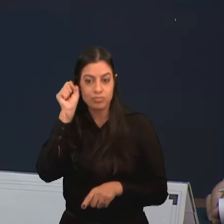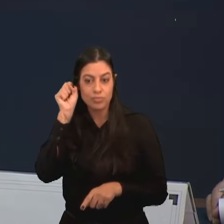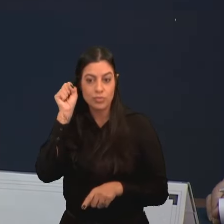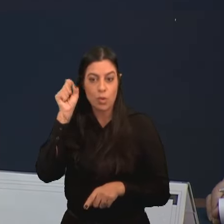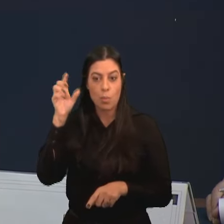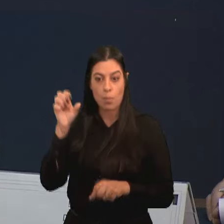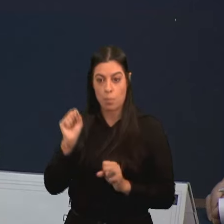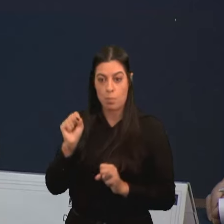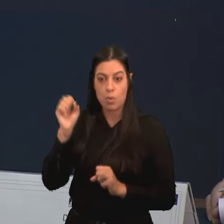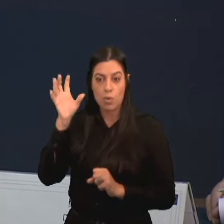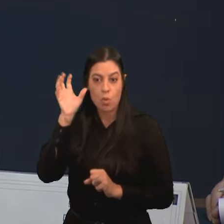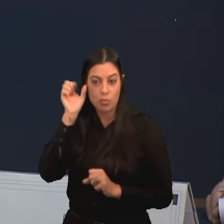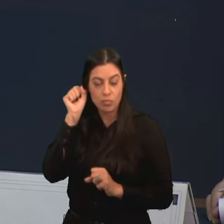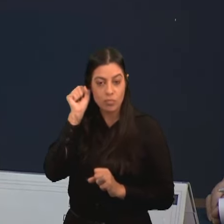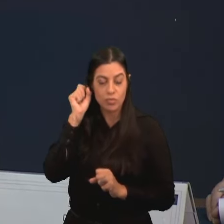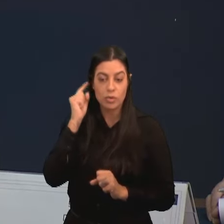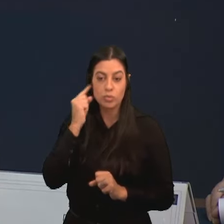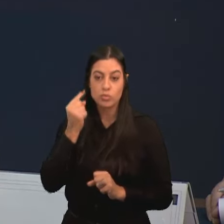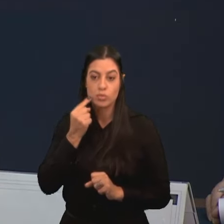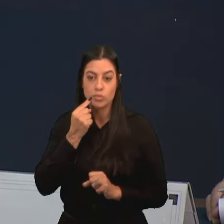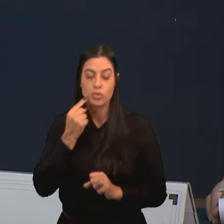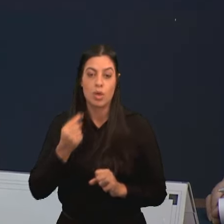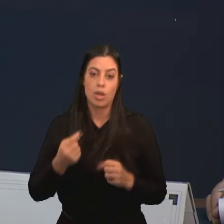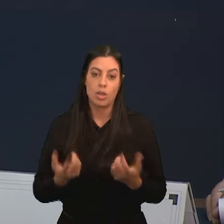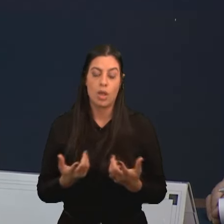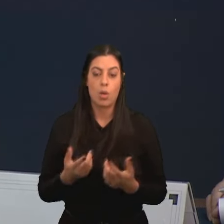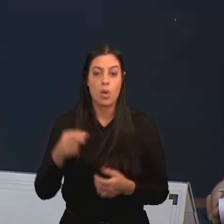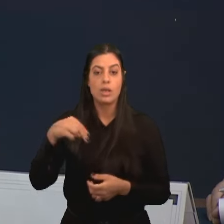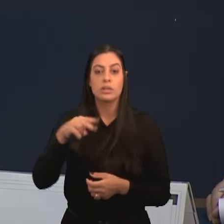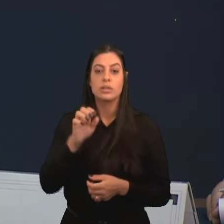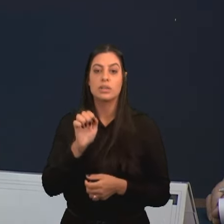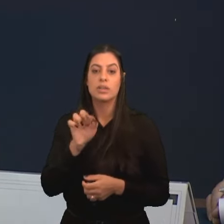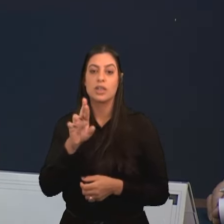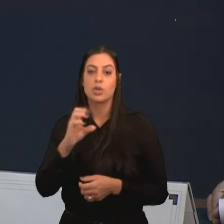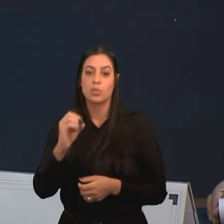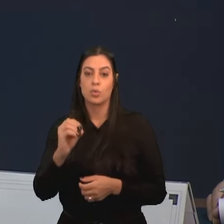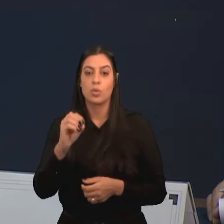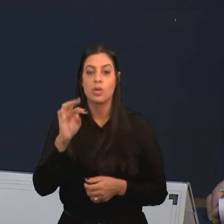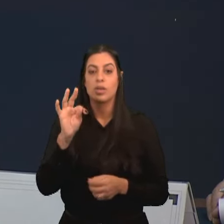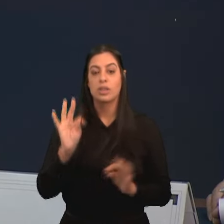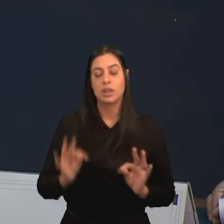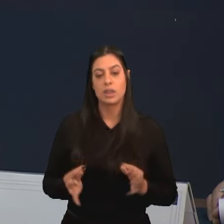audición. Entonces, la neurotecnología se